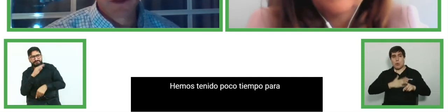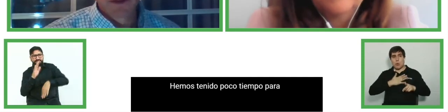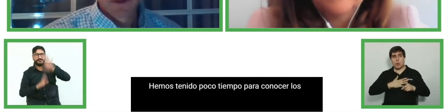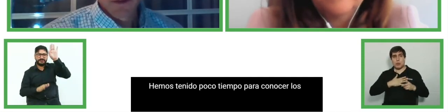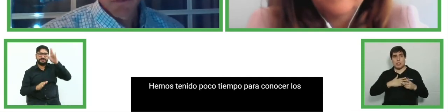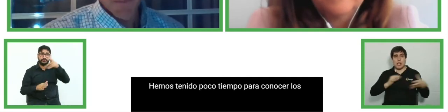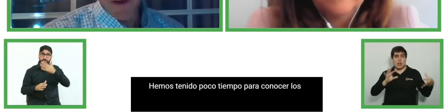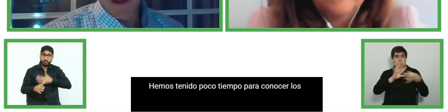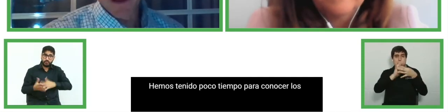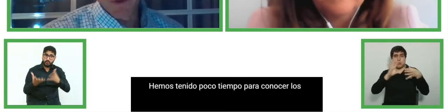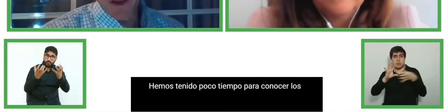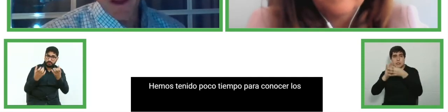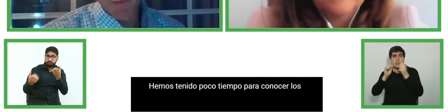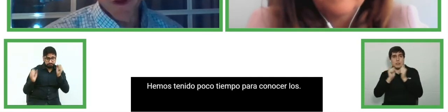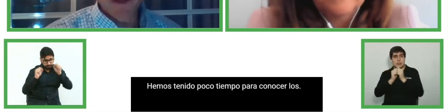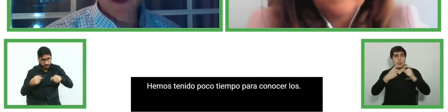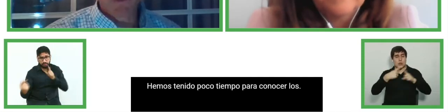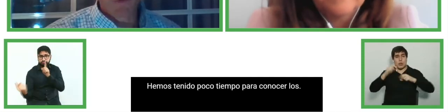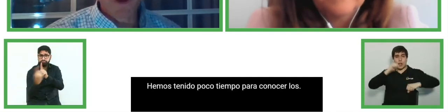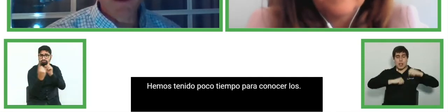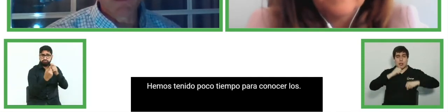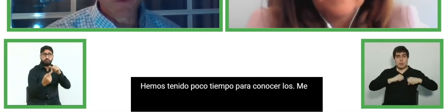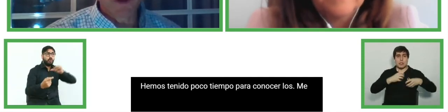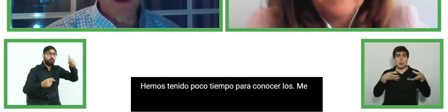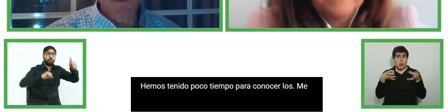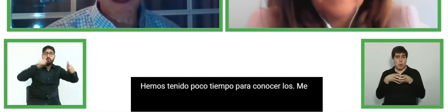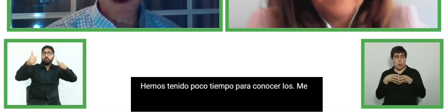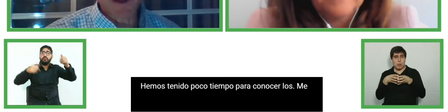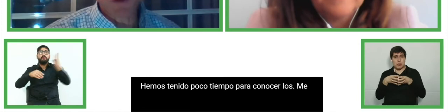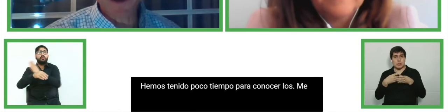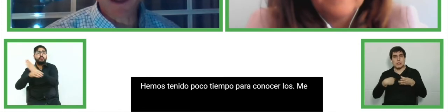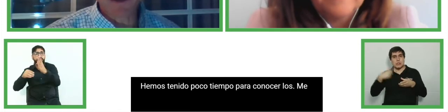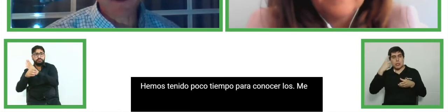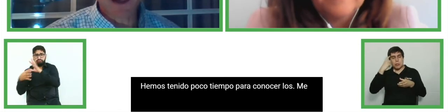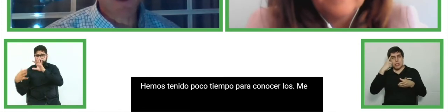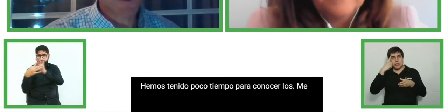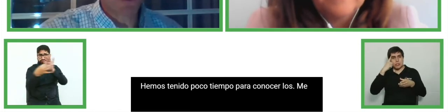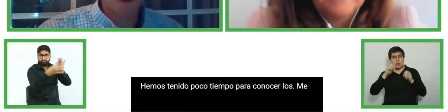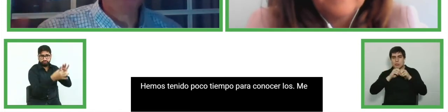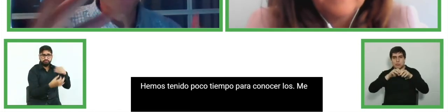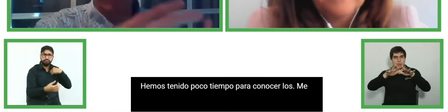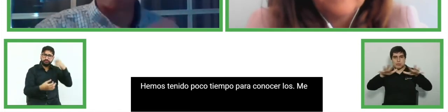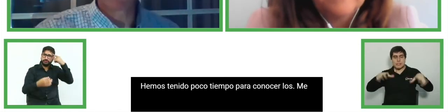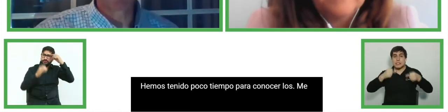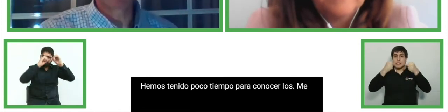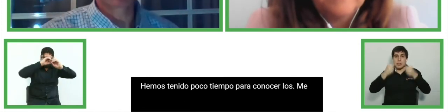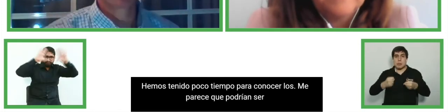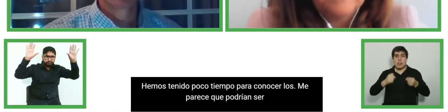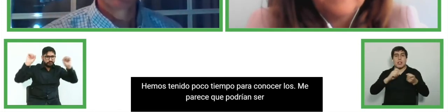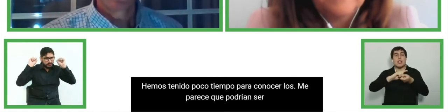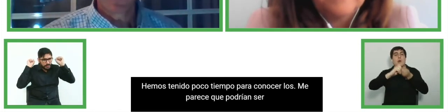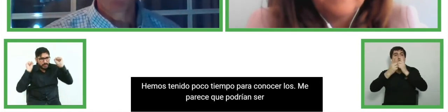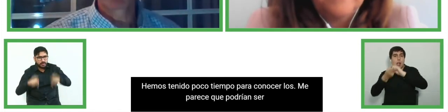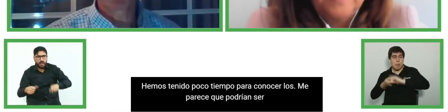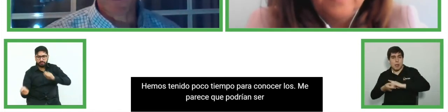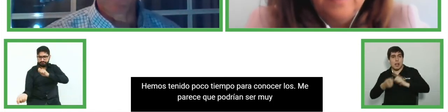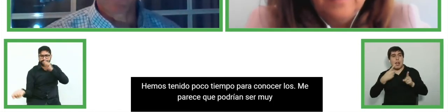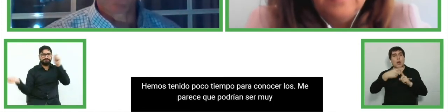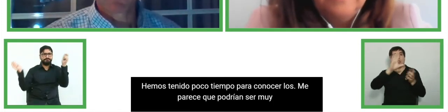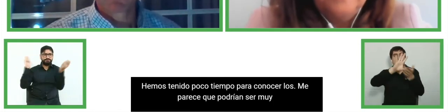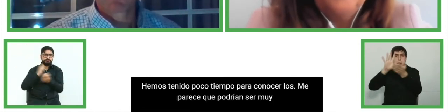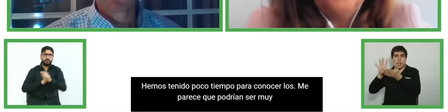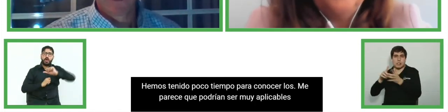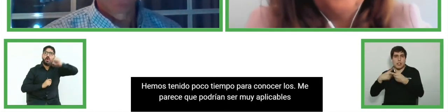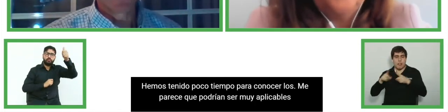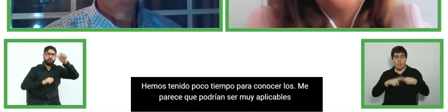digo, me parece que podrían ser muy, muy aplicables o bastante escalables, o por lo menos adaptables a muchos